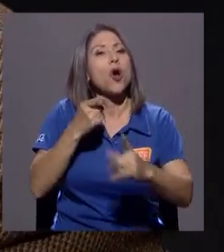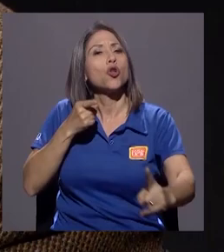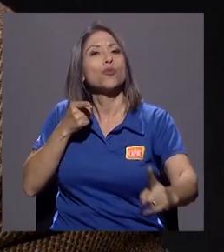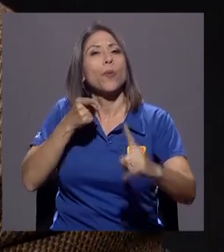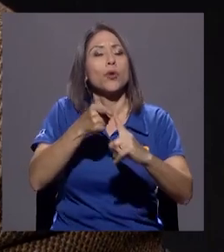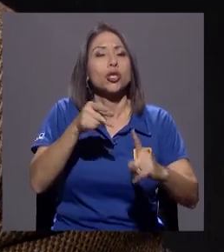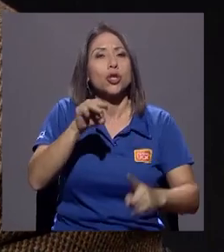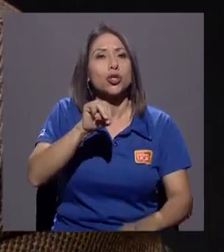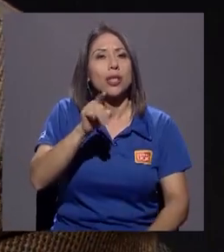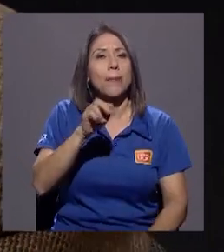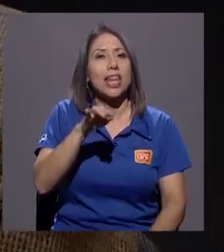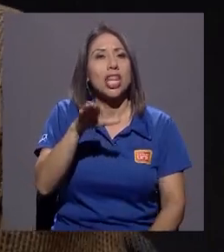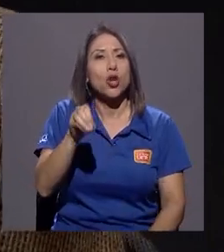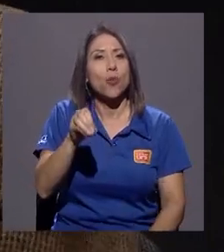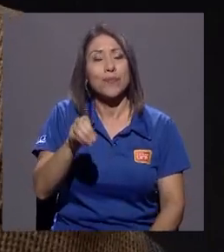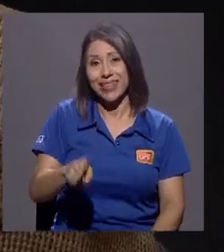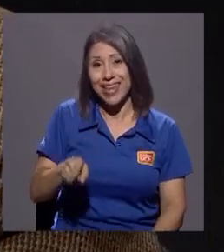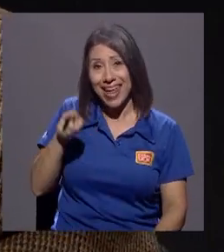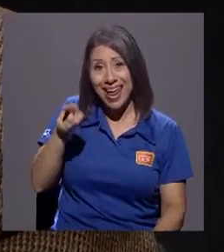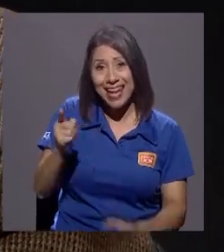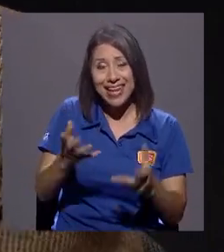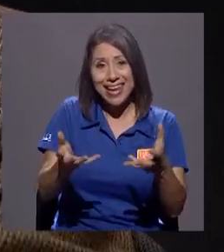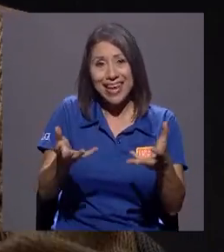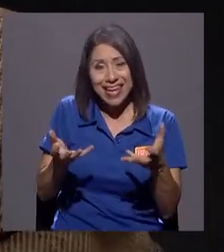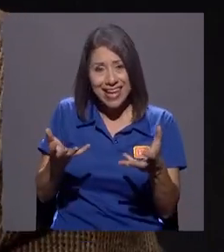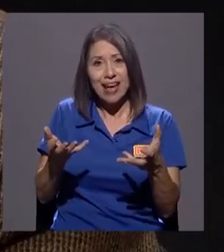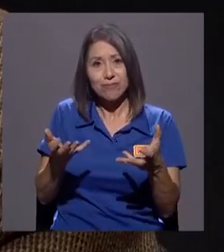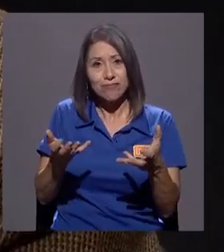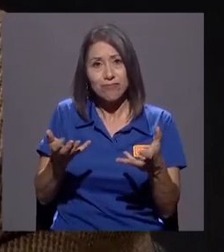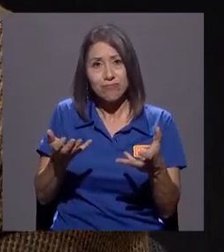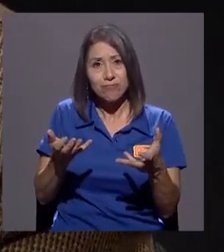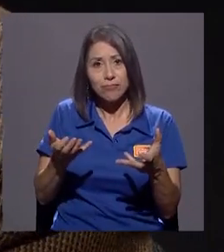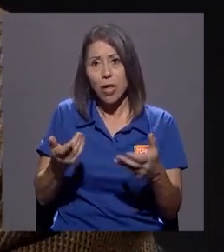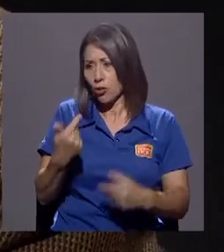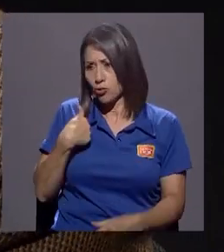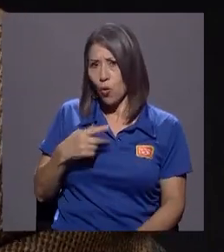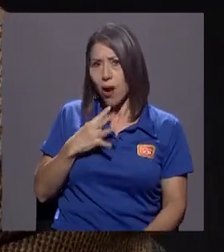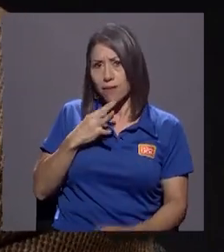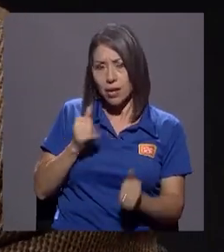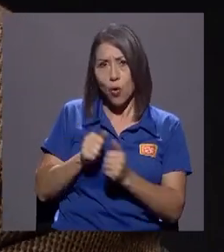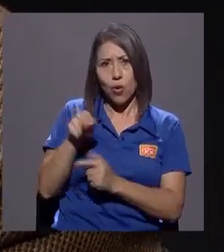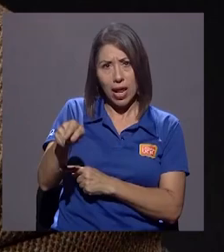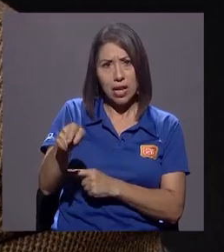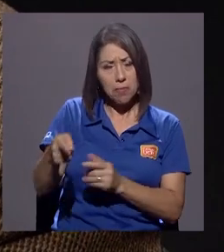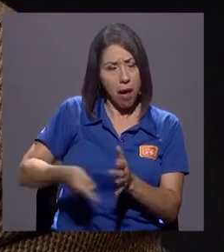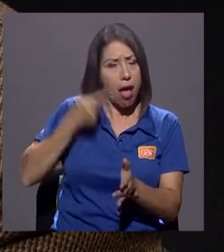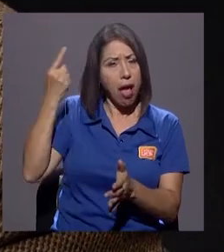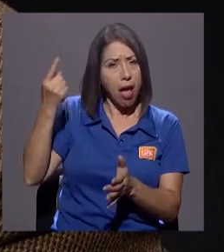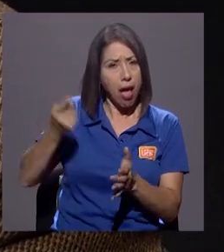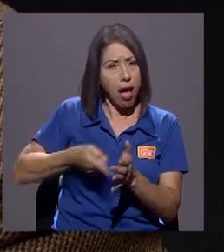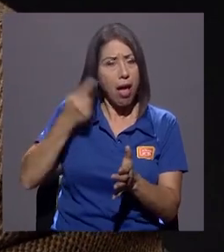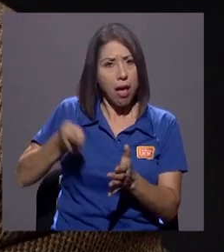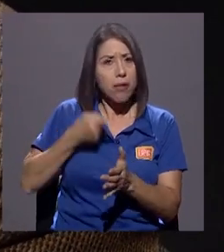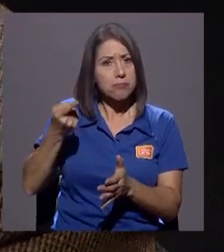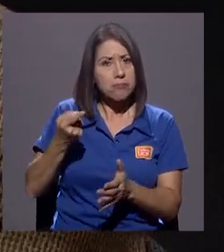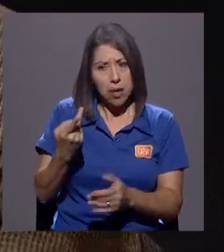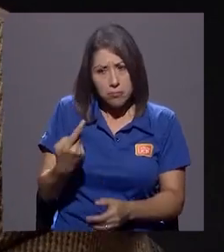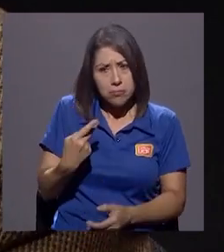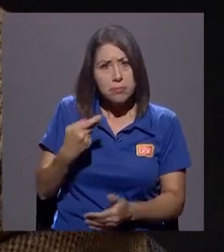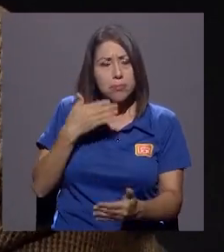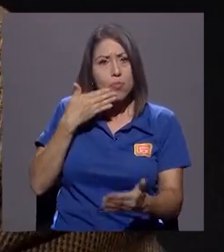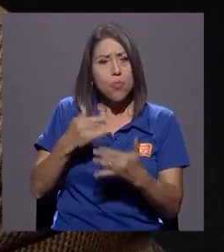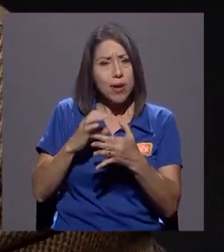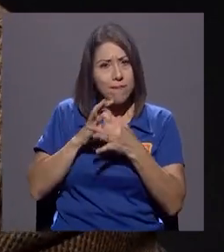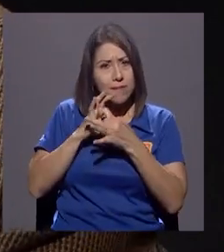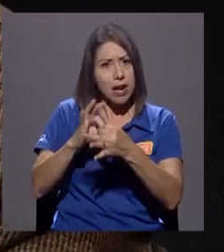fundar una organización el quería conformar yo hablé con él en algunas ocasiones teníamos